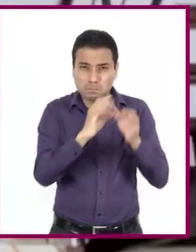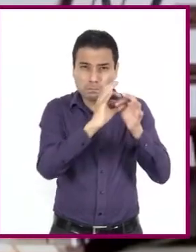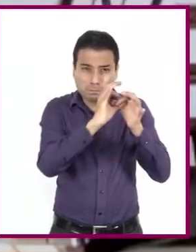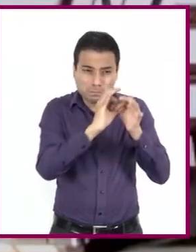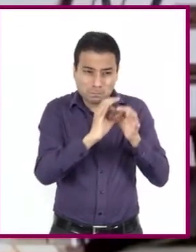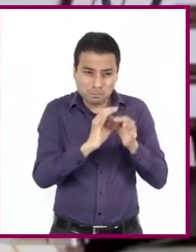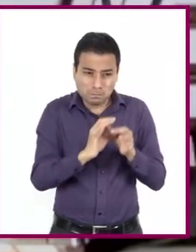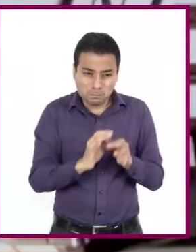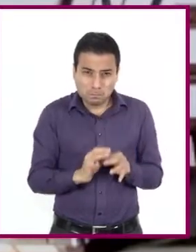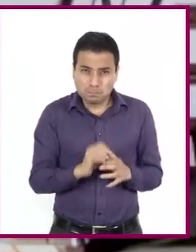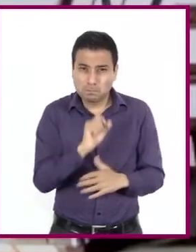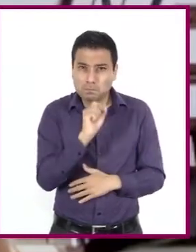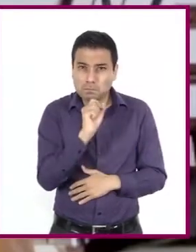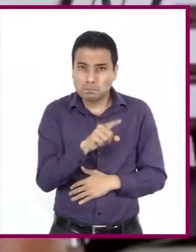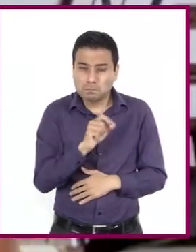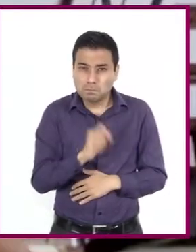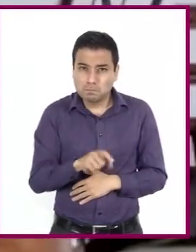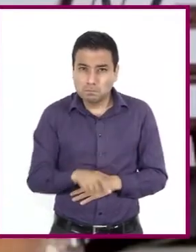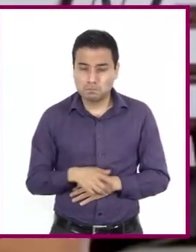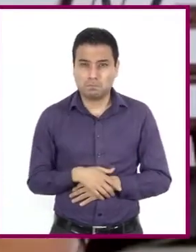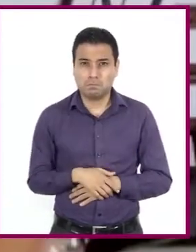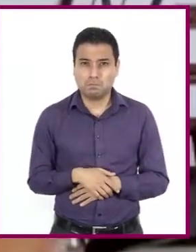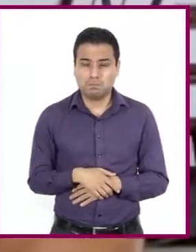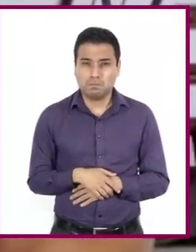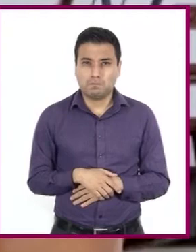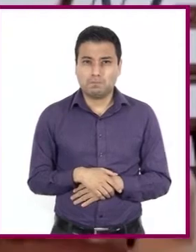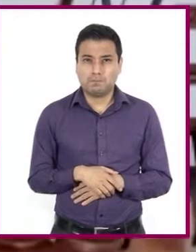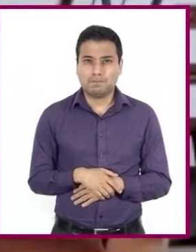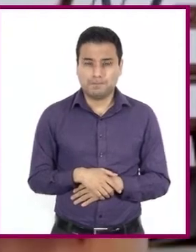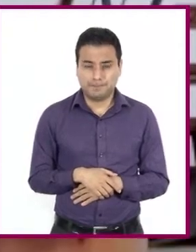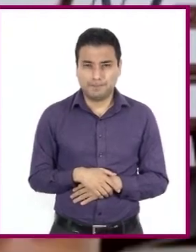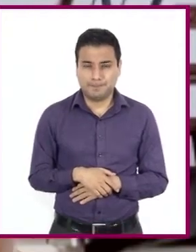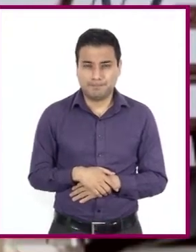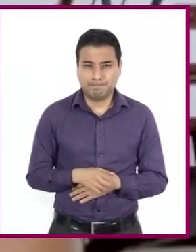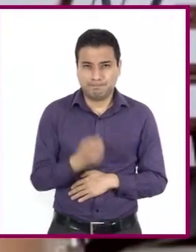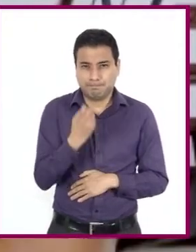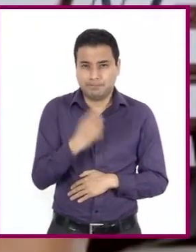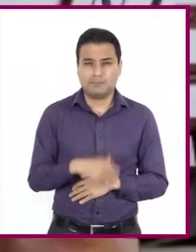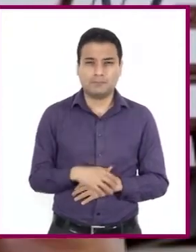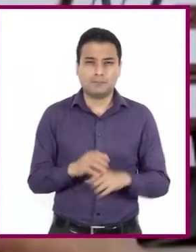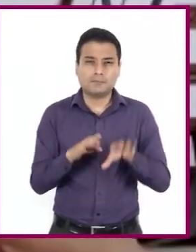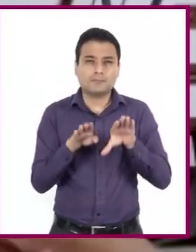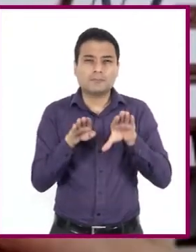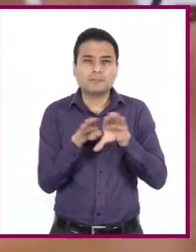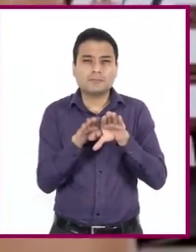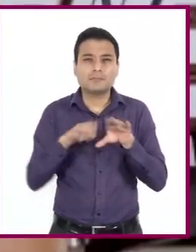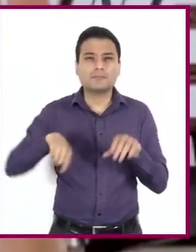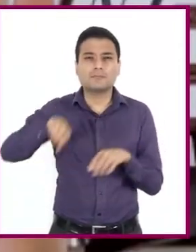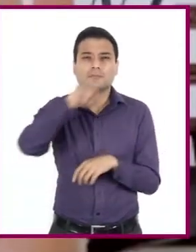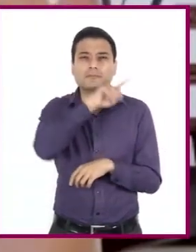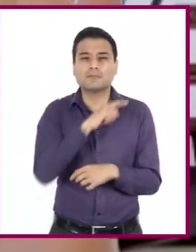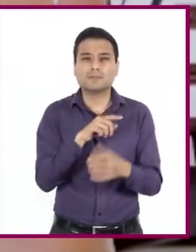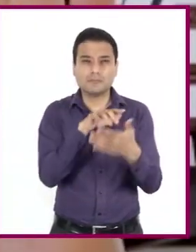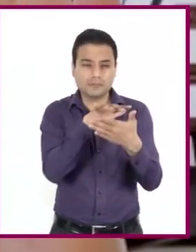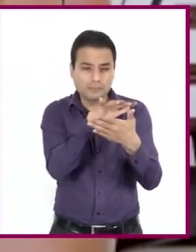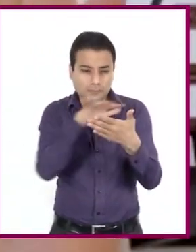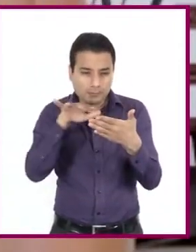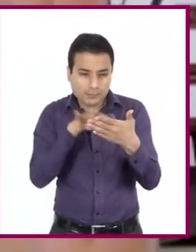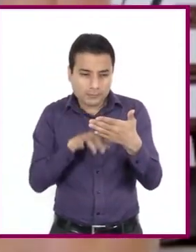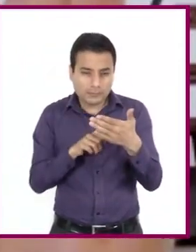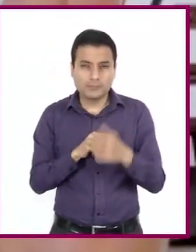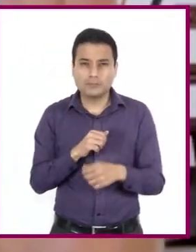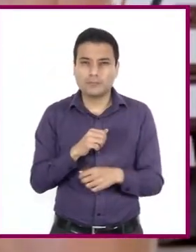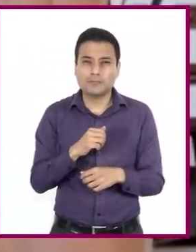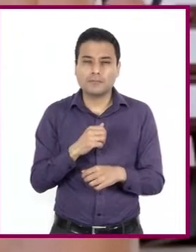decir, que hay para esos casos una menor interferencia, una menor interrupción entre quien escribe,